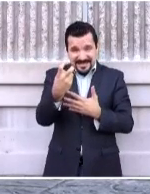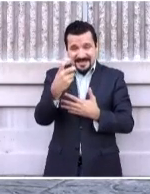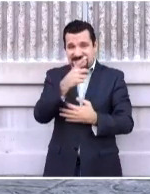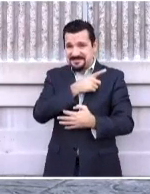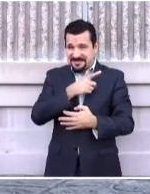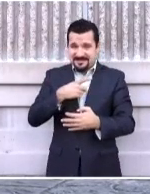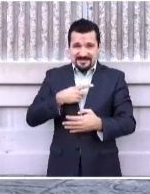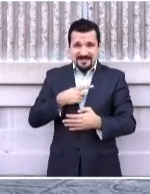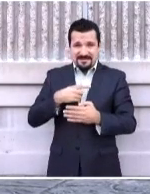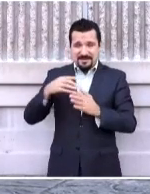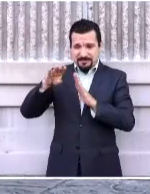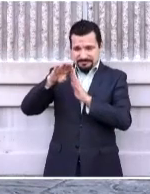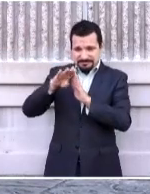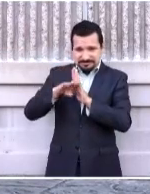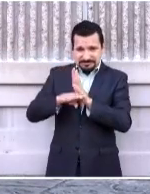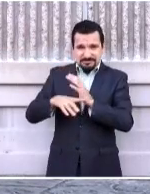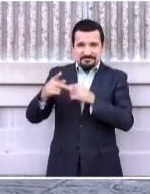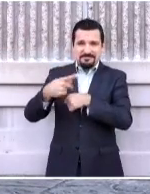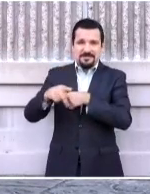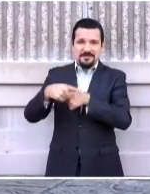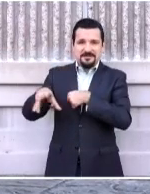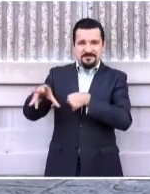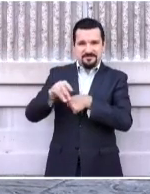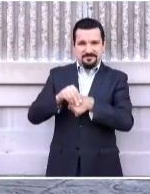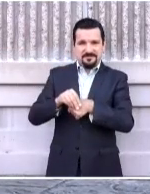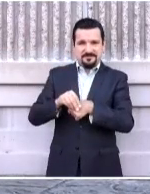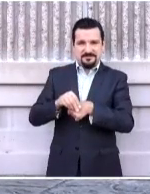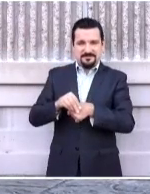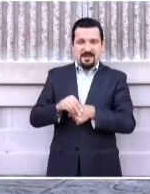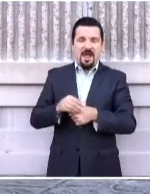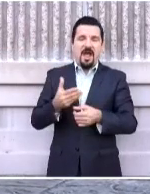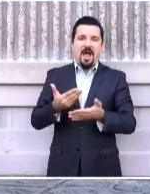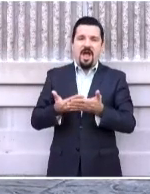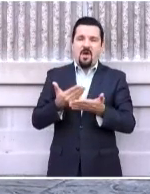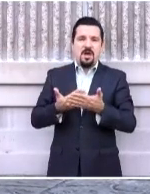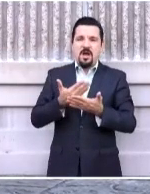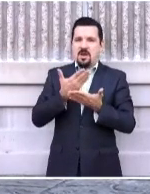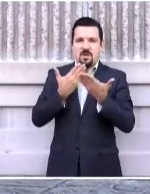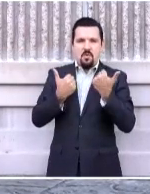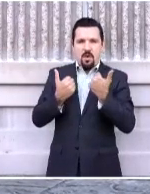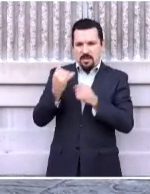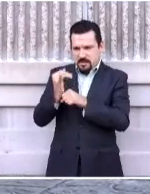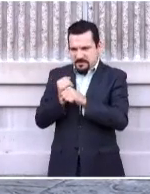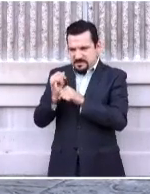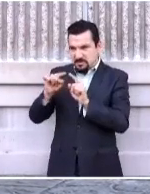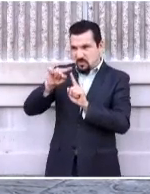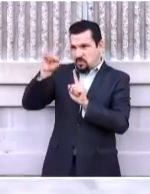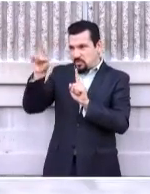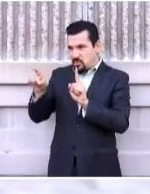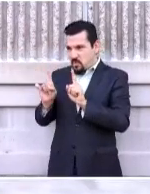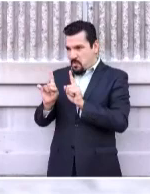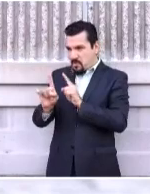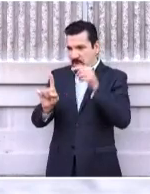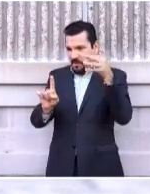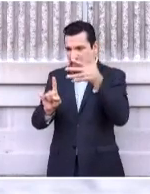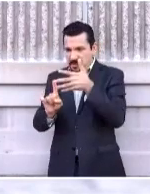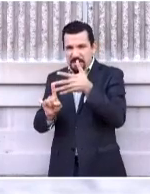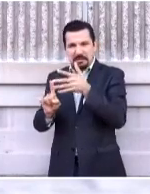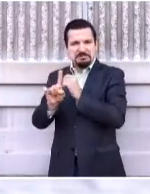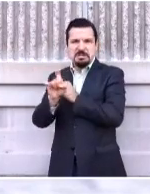a reducir el riesgo comunitario, pero al momento no la tenemos. Yo diría a estas personas